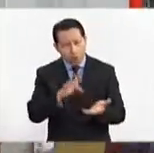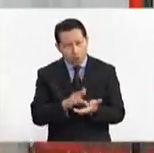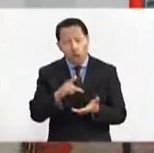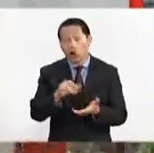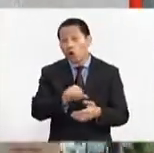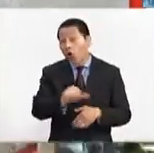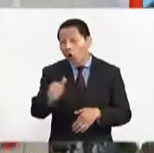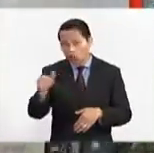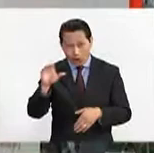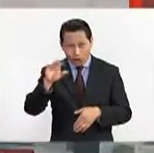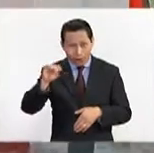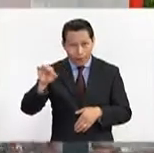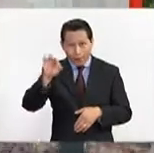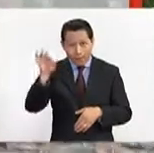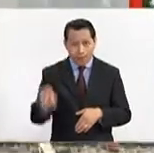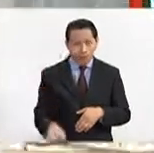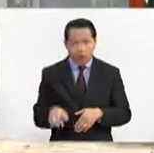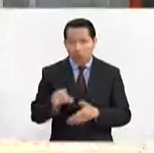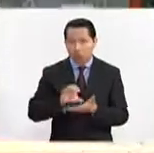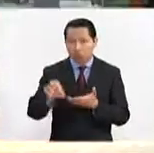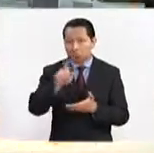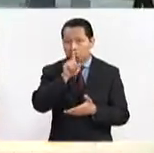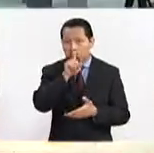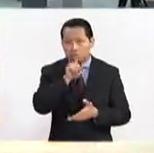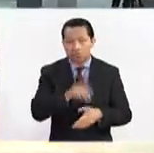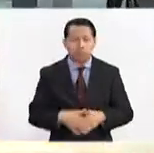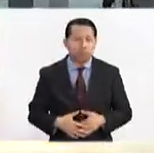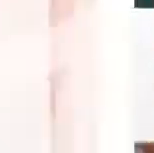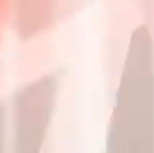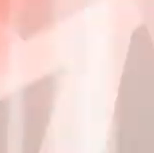que el restante 90% no ha recibido apoyos.